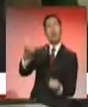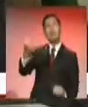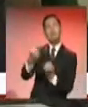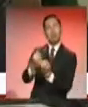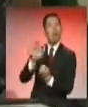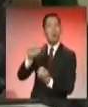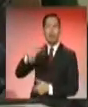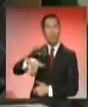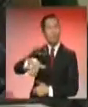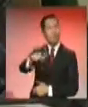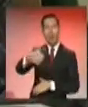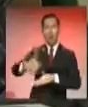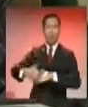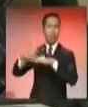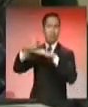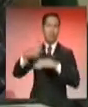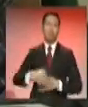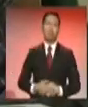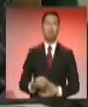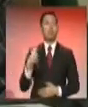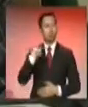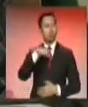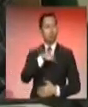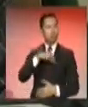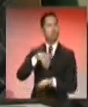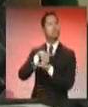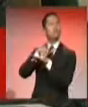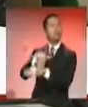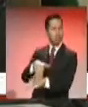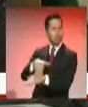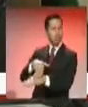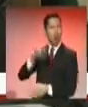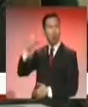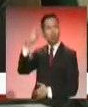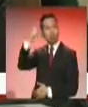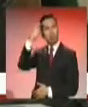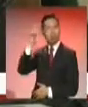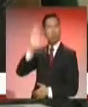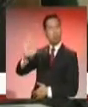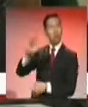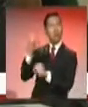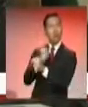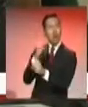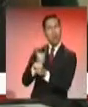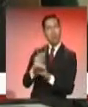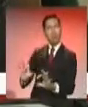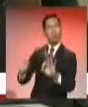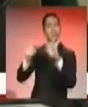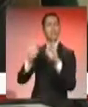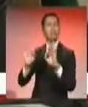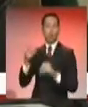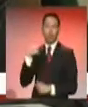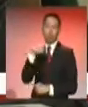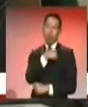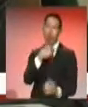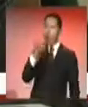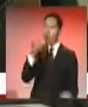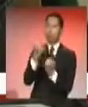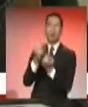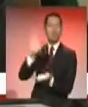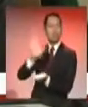cargos. Nosotros estaremos respaldando siempre a las autoridades que hagan un beneficio